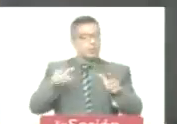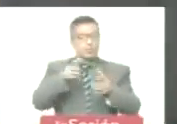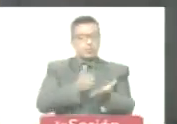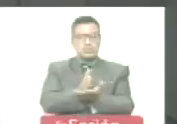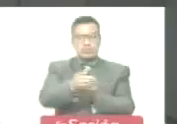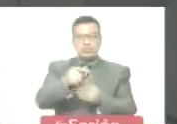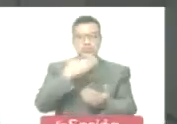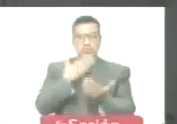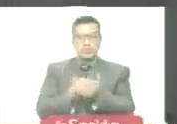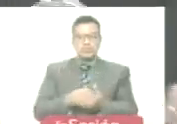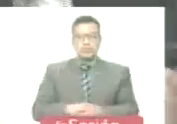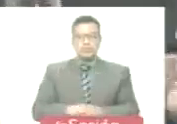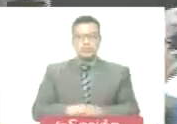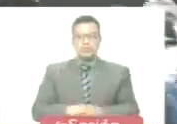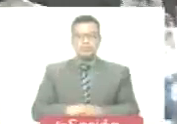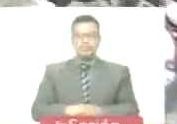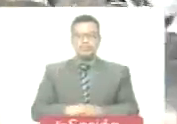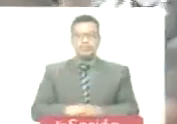teniendo. Muchísimas gracias.